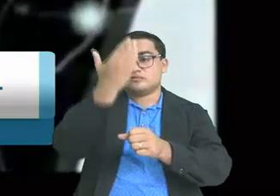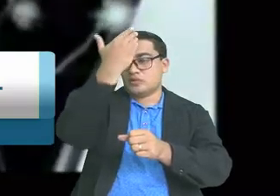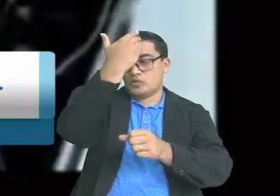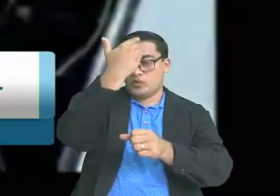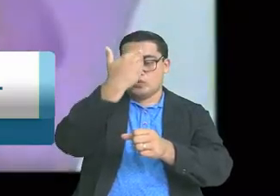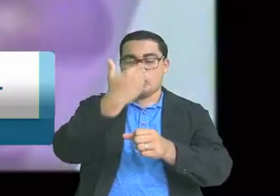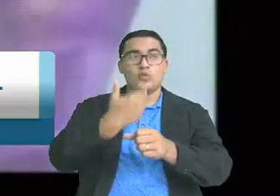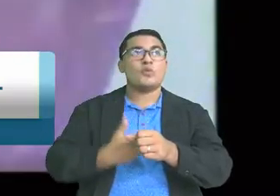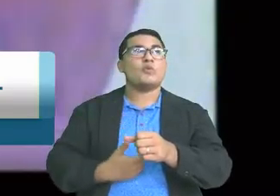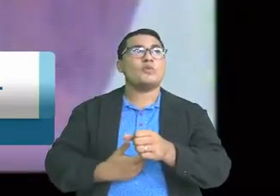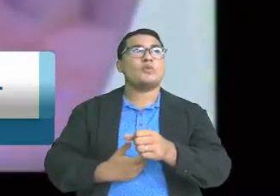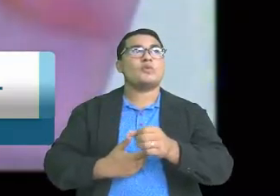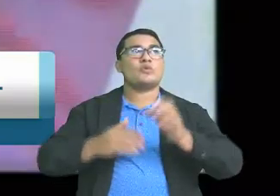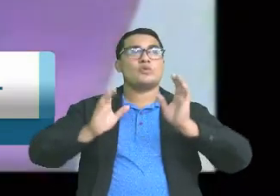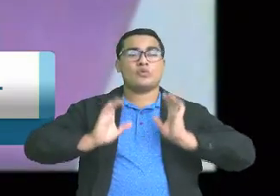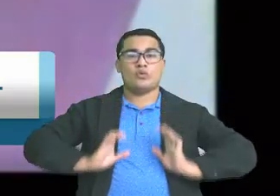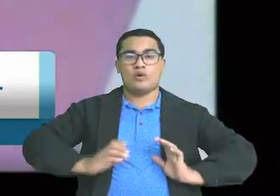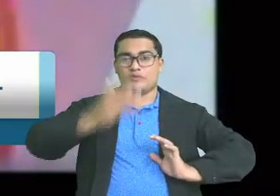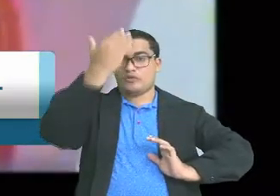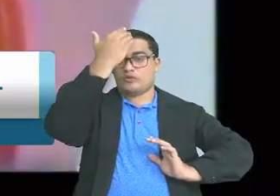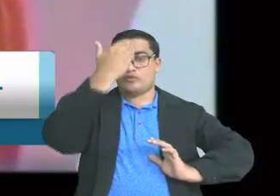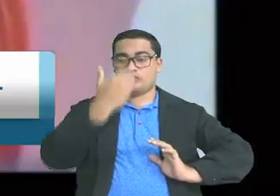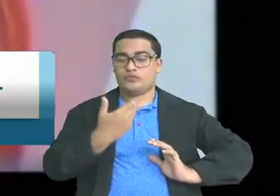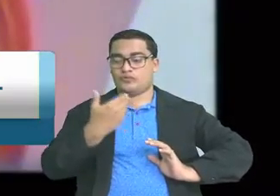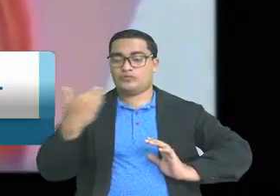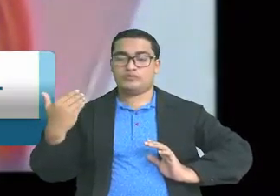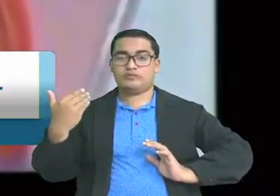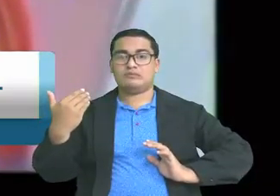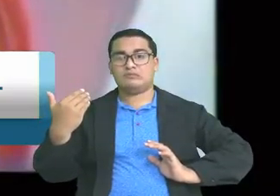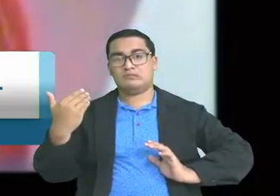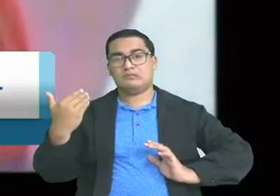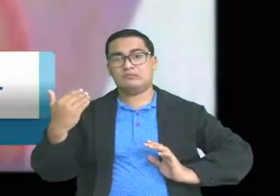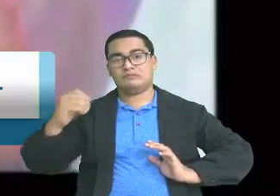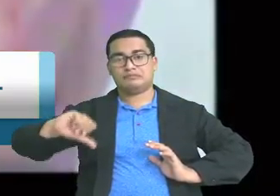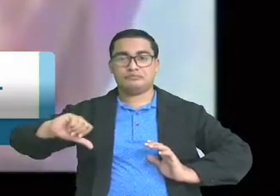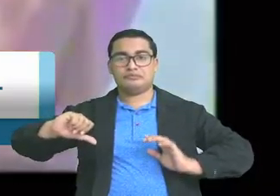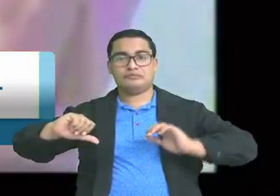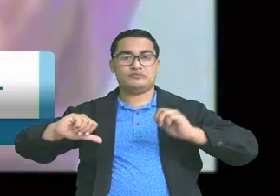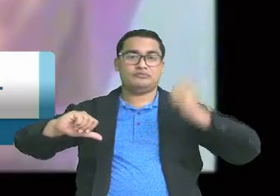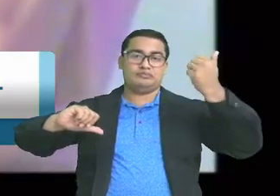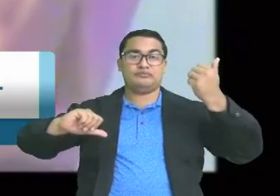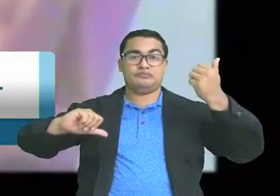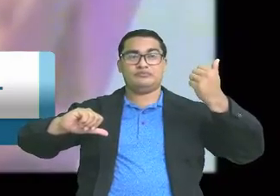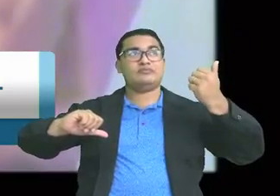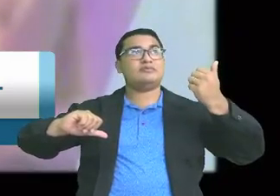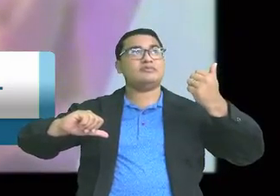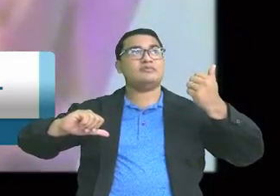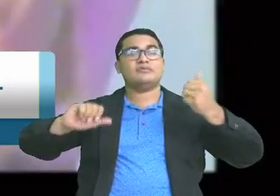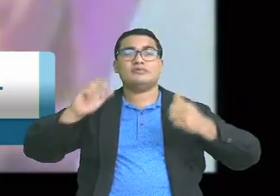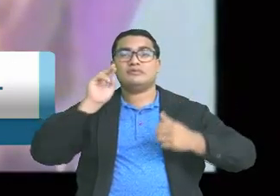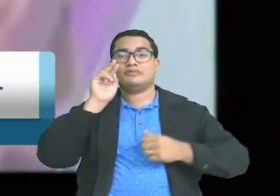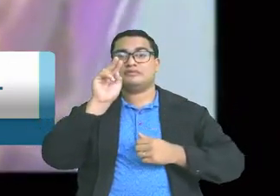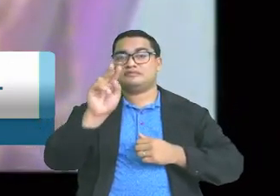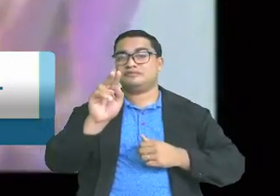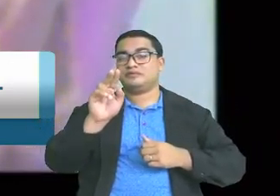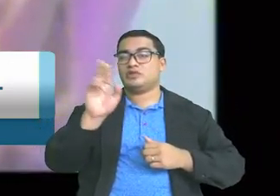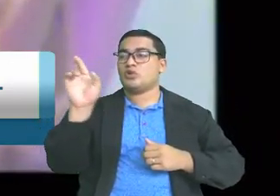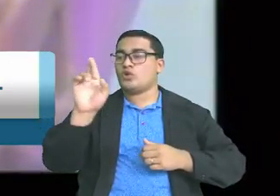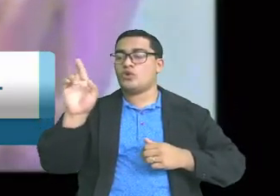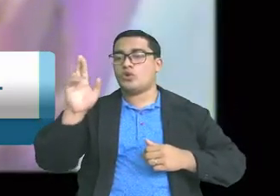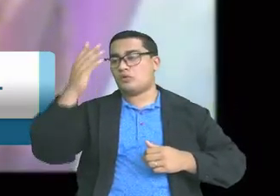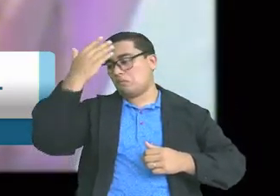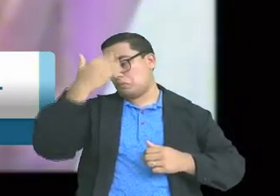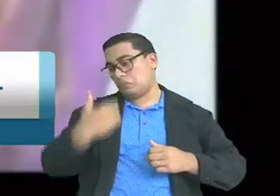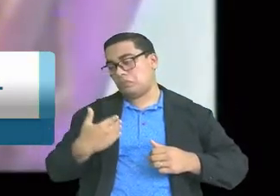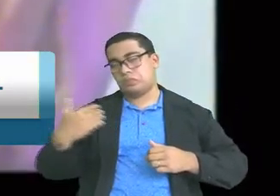decía de referencia. En la ilustración se mira una parte roja y una parte normal, pues me, es lo que